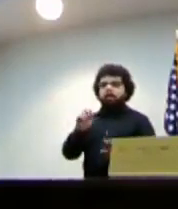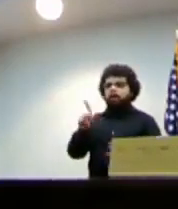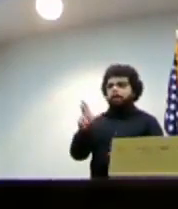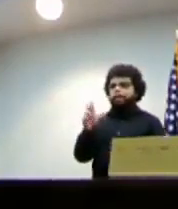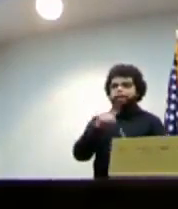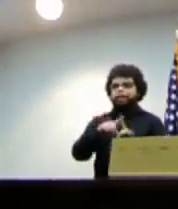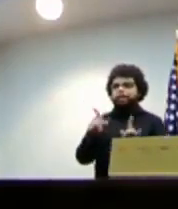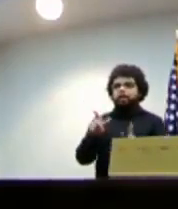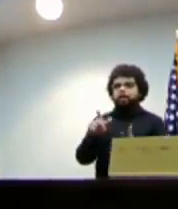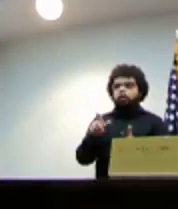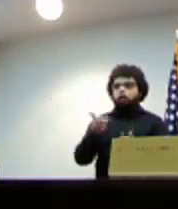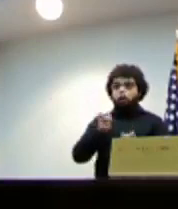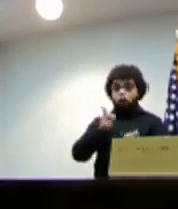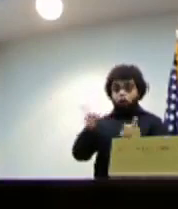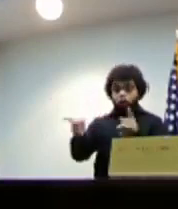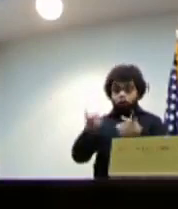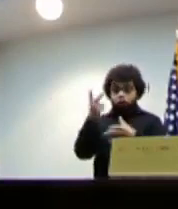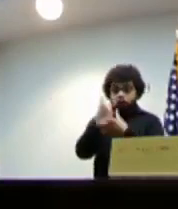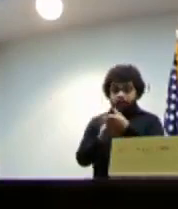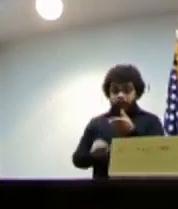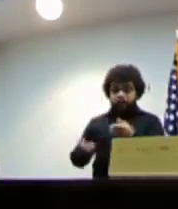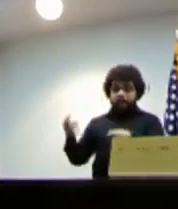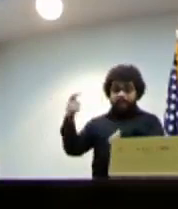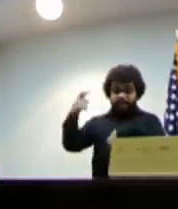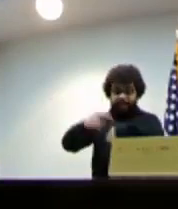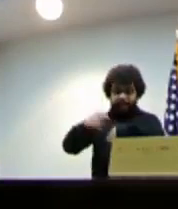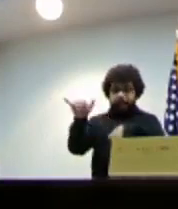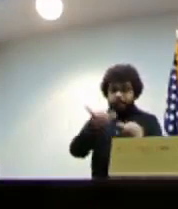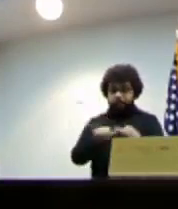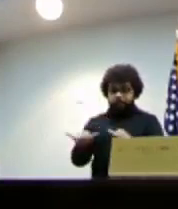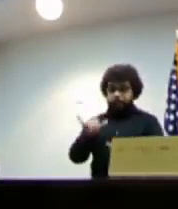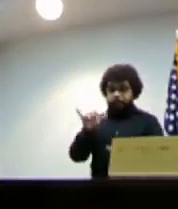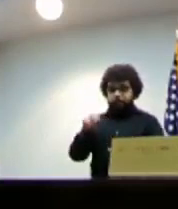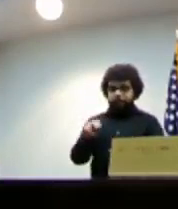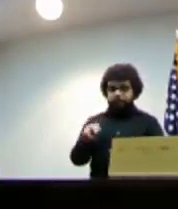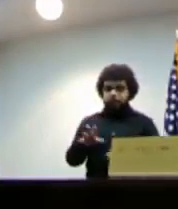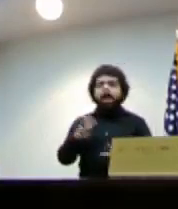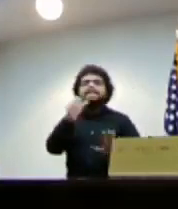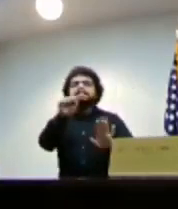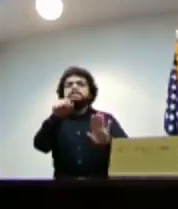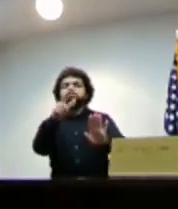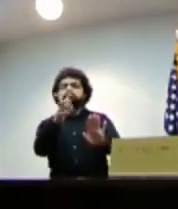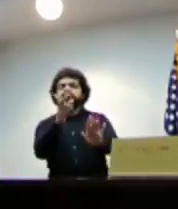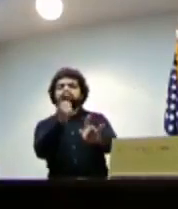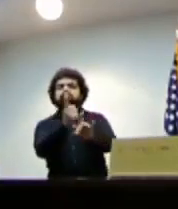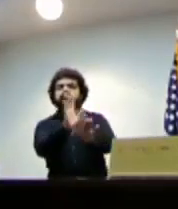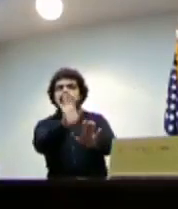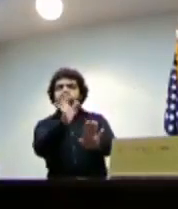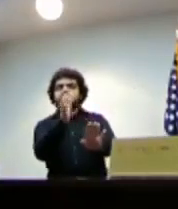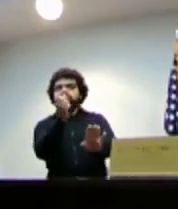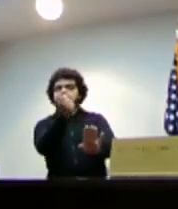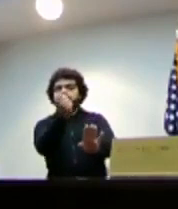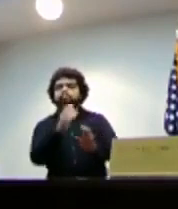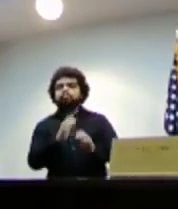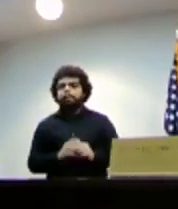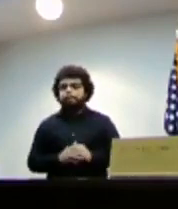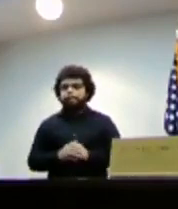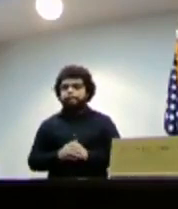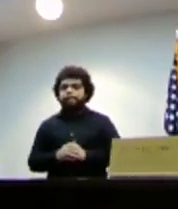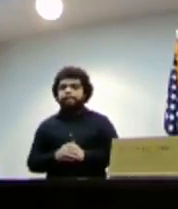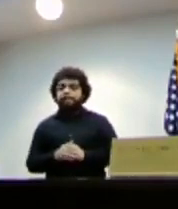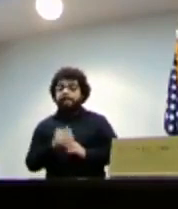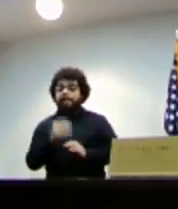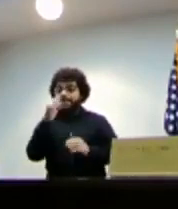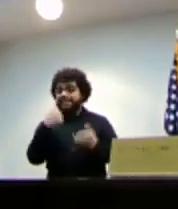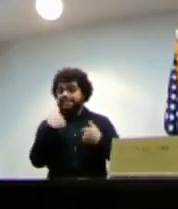No trabajan simultáneamente, sino... cuando es necesario. Sí, voy en esa dirección. En el caso del ciclo combinado, tenemos